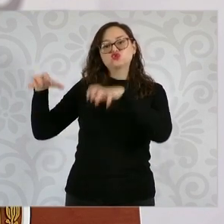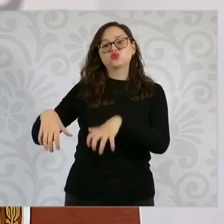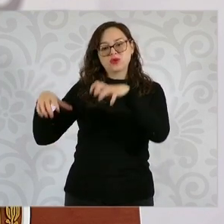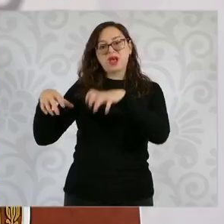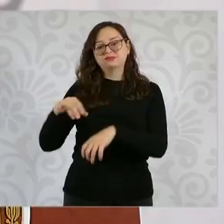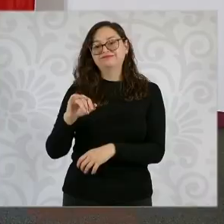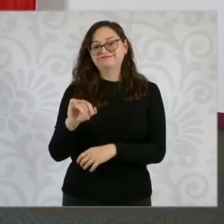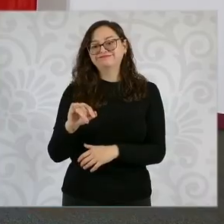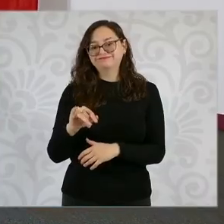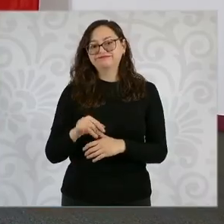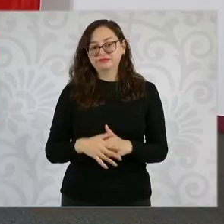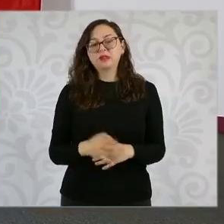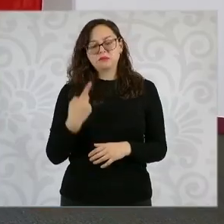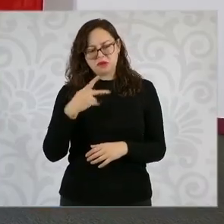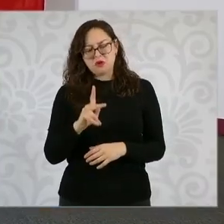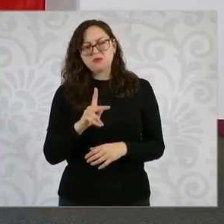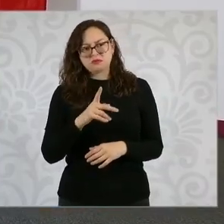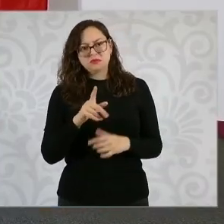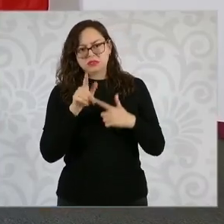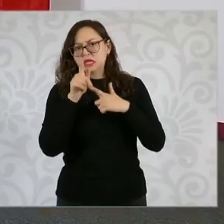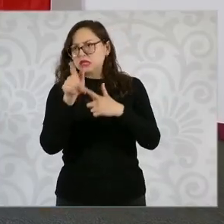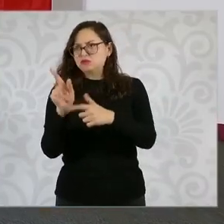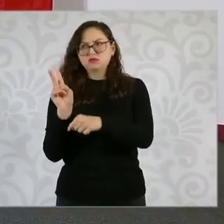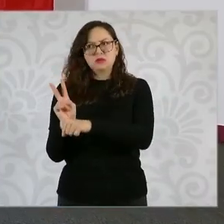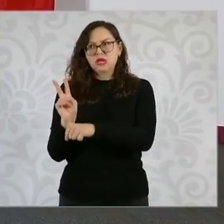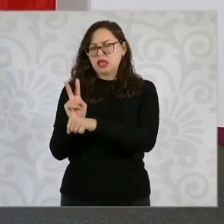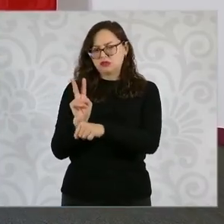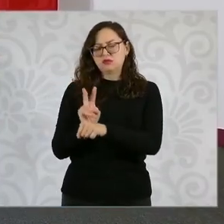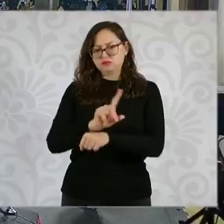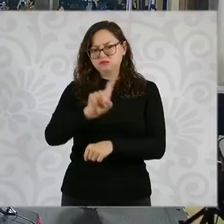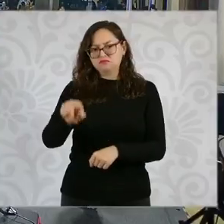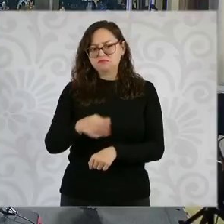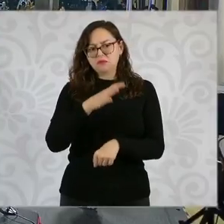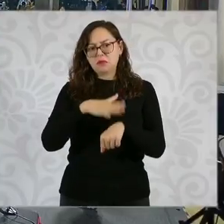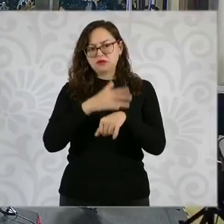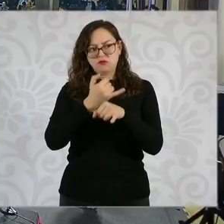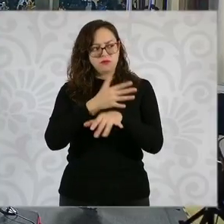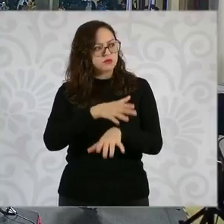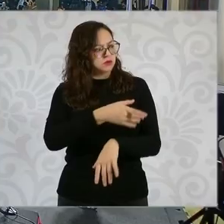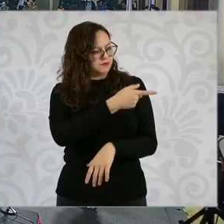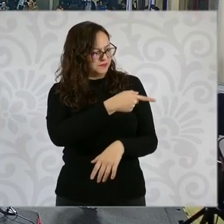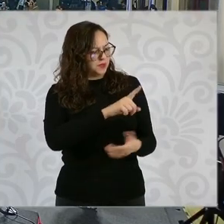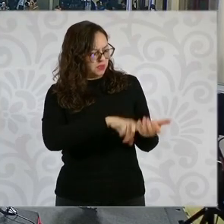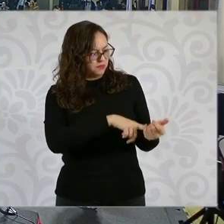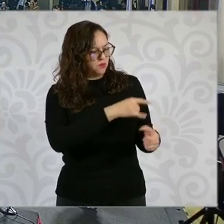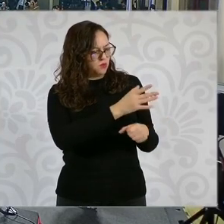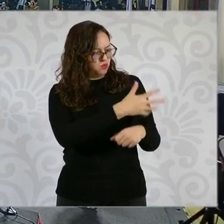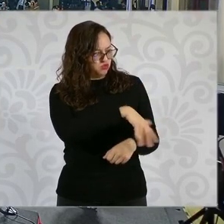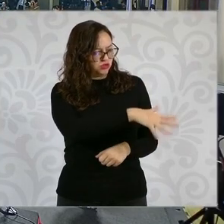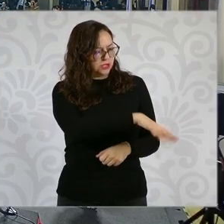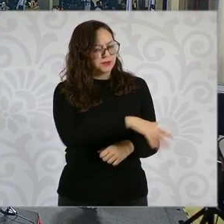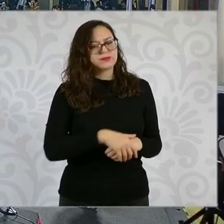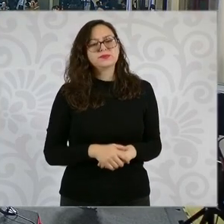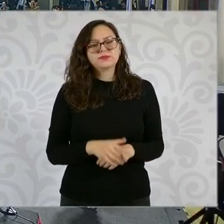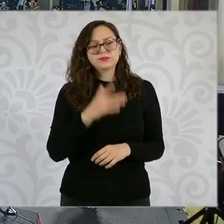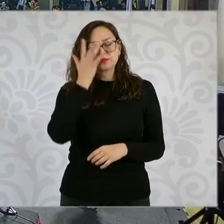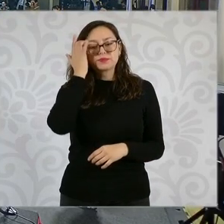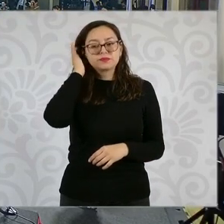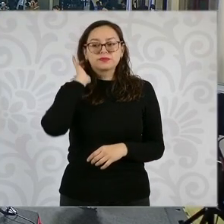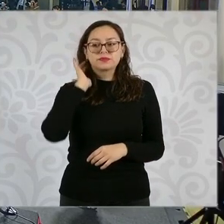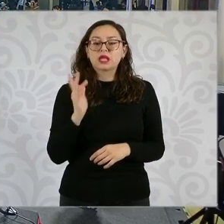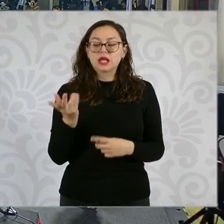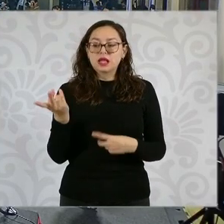mismo para que podamos informar con todo detalle. Aprovechando que está aquí Ernestina Godoy, que estaba en el Senado de